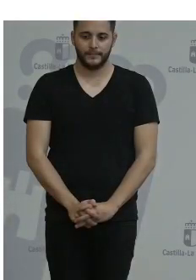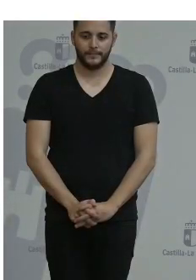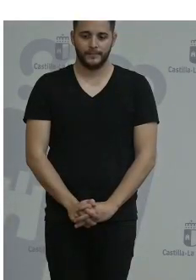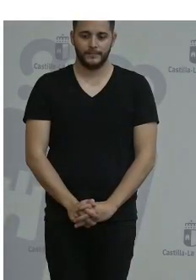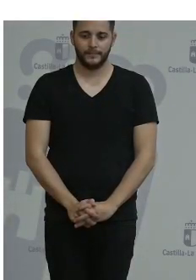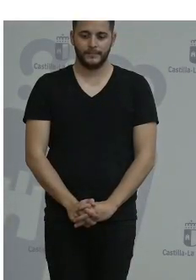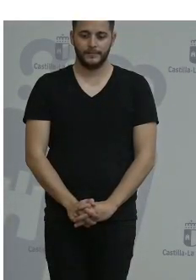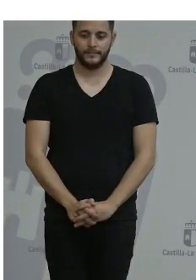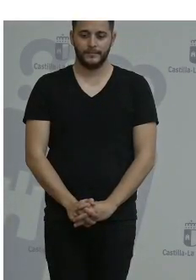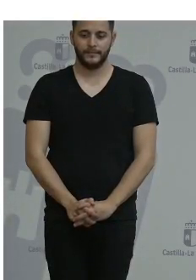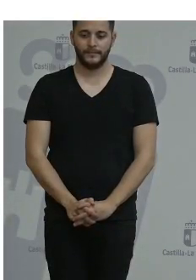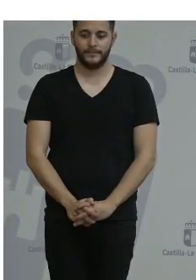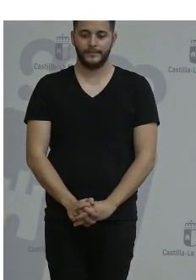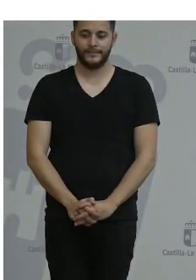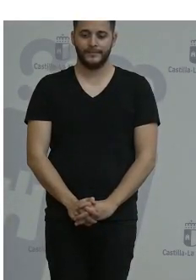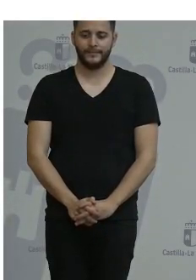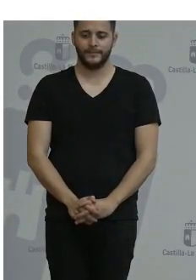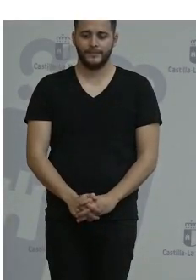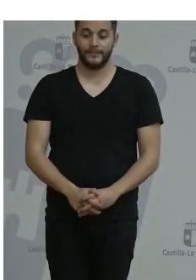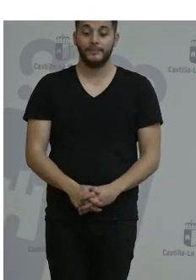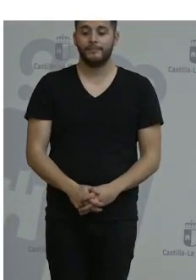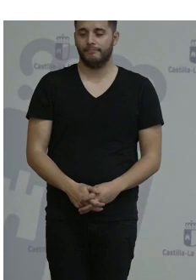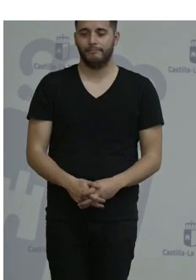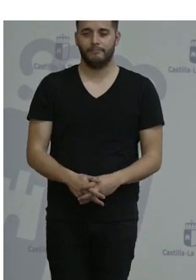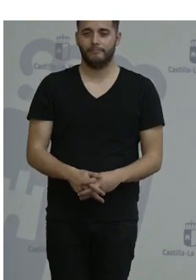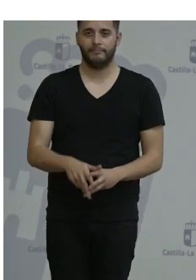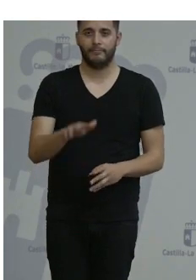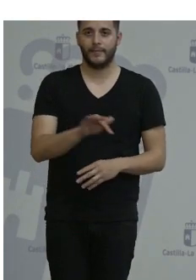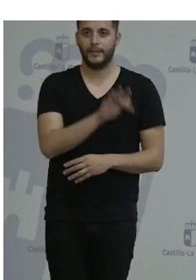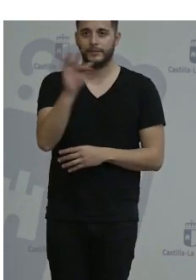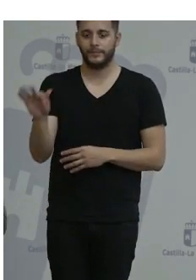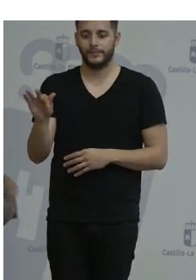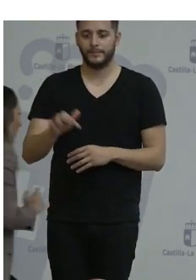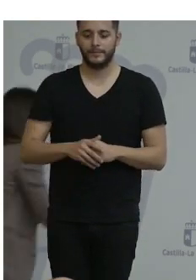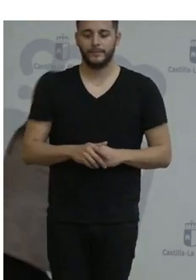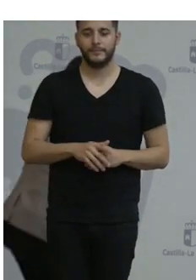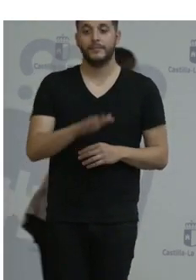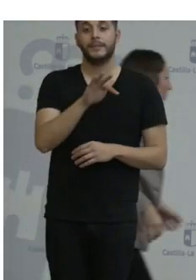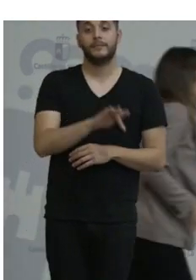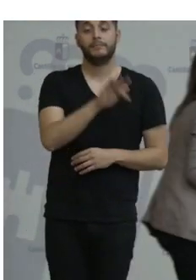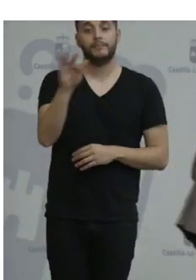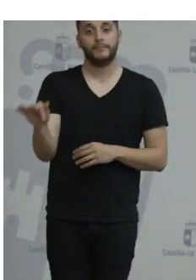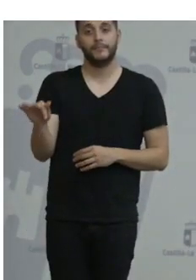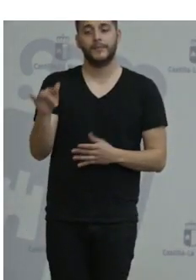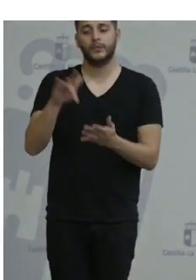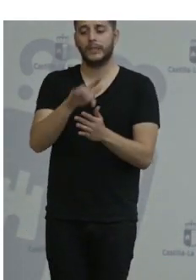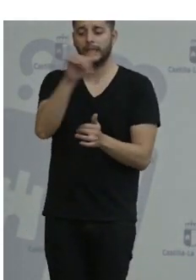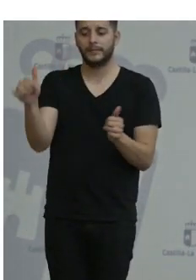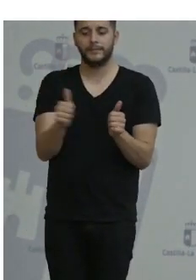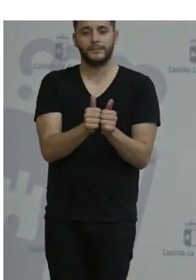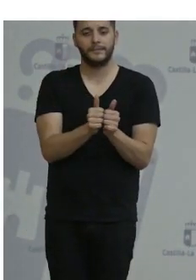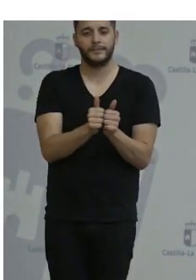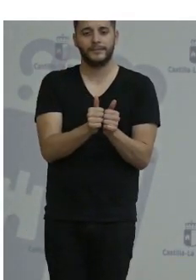A continuación, nos van a acompañar